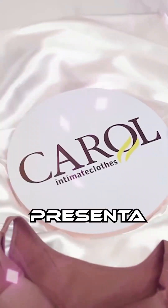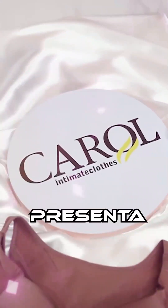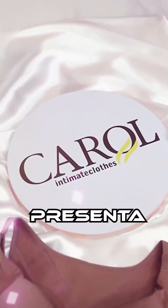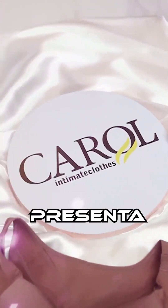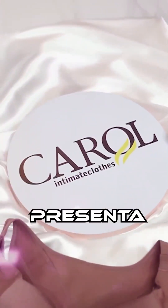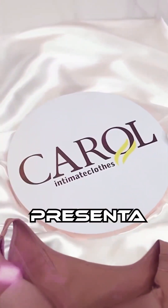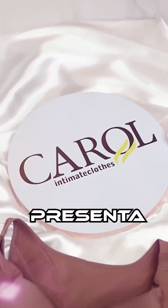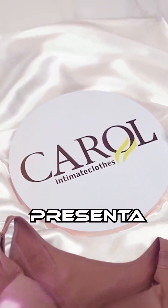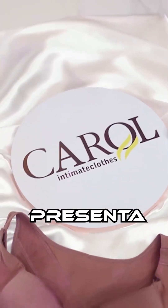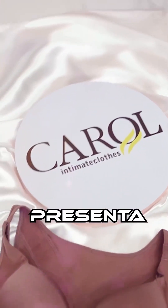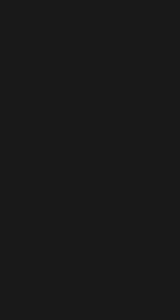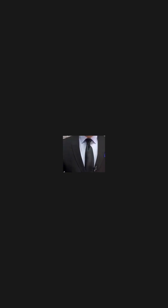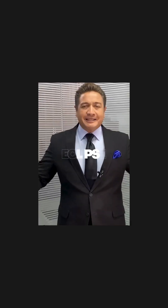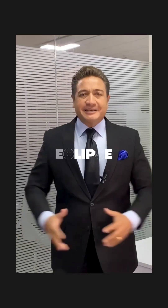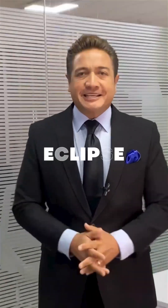presenta